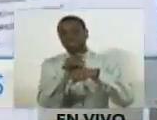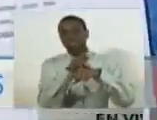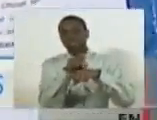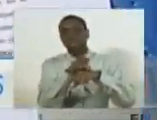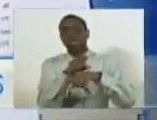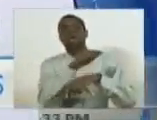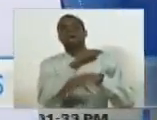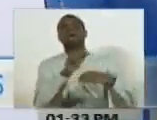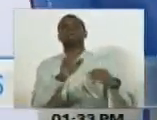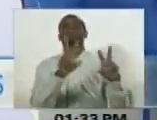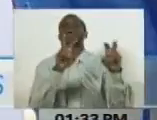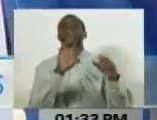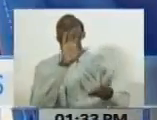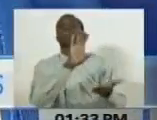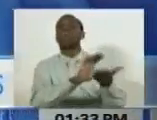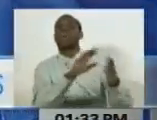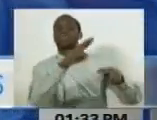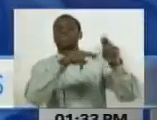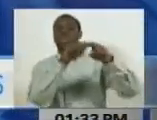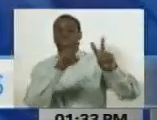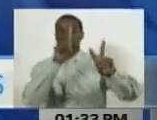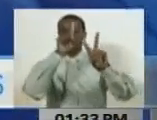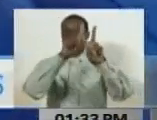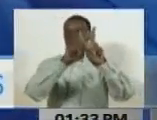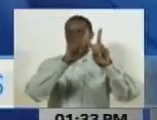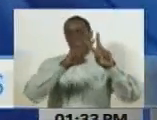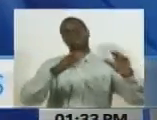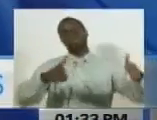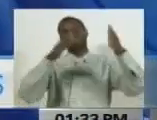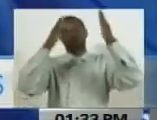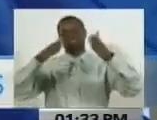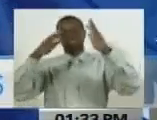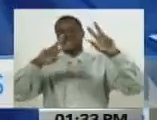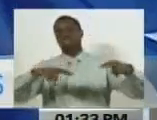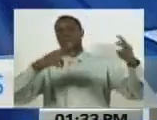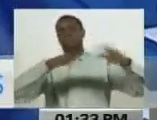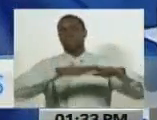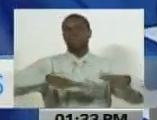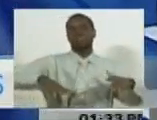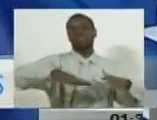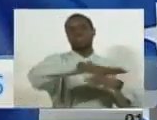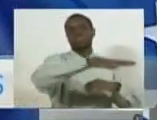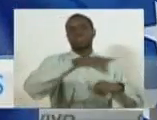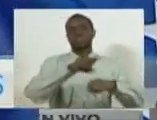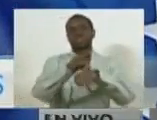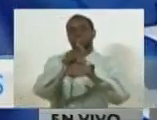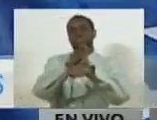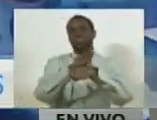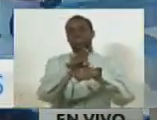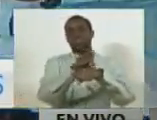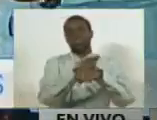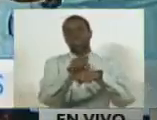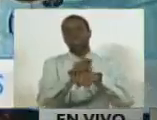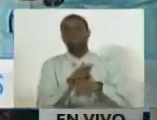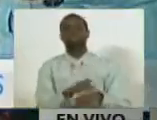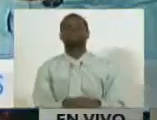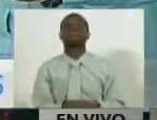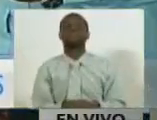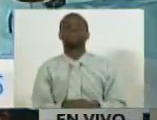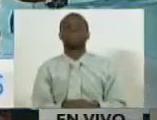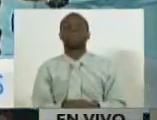nuevas ciudades construidas por la Gran Misión Vivienda Venezuela. Sí. Bueno, Meli